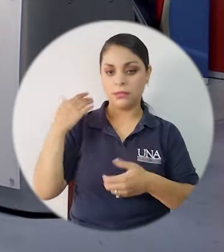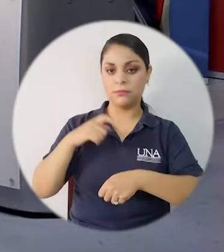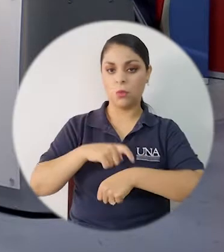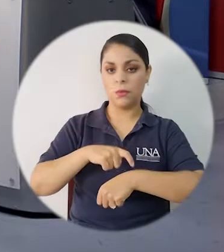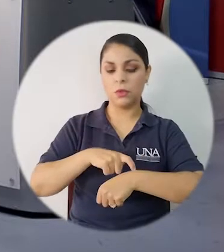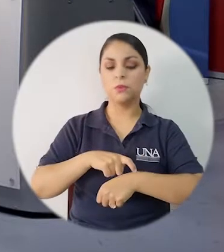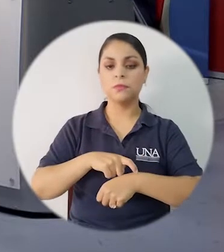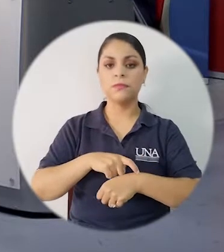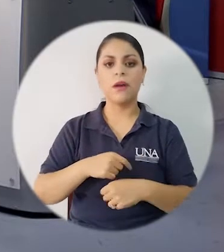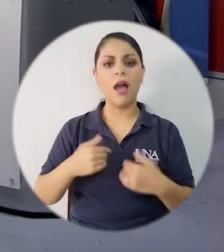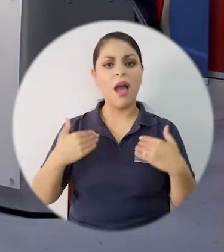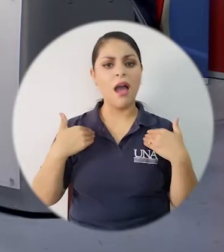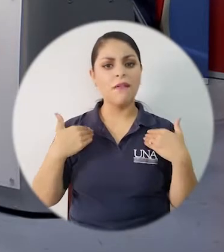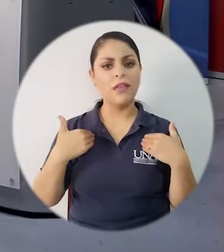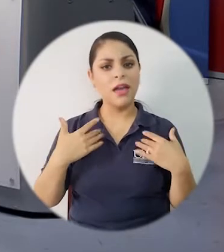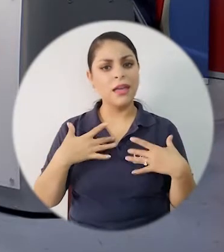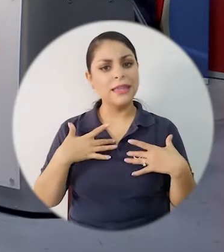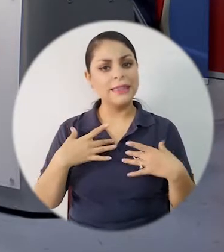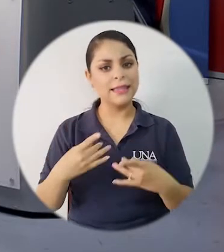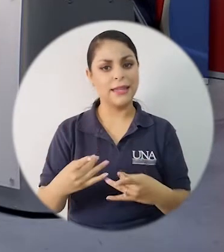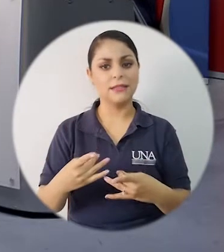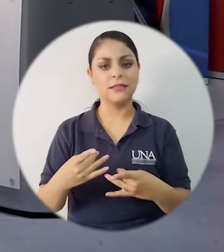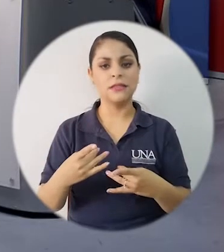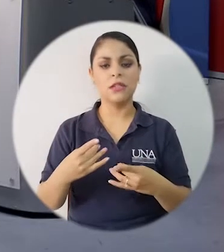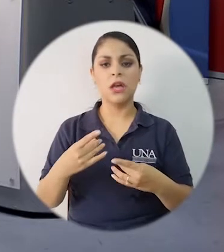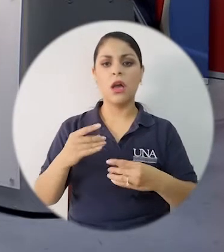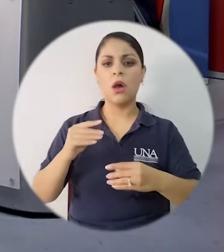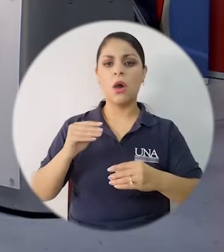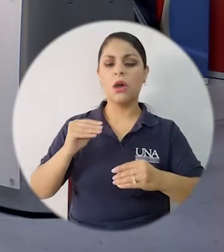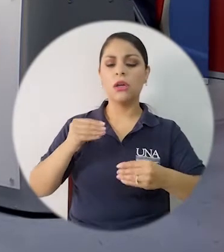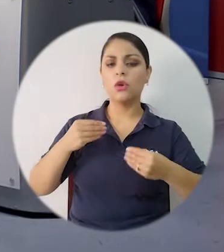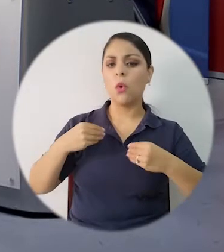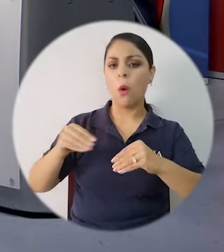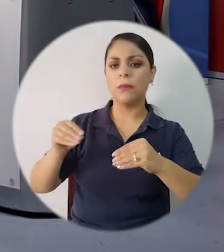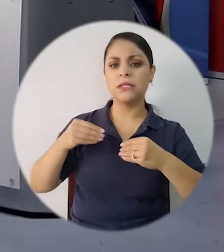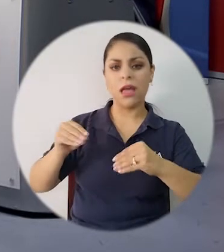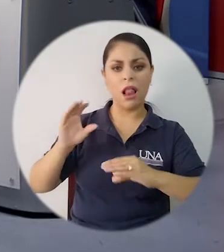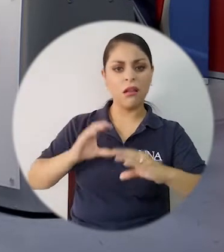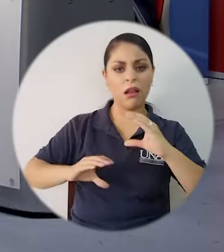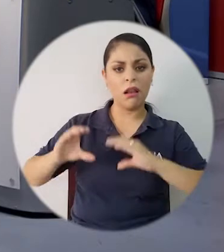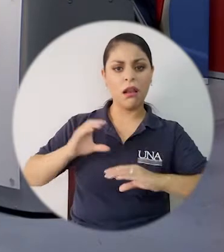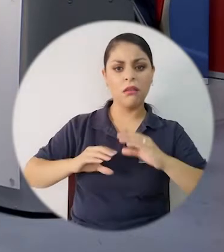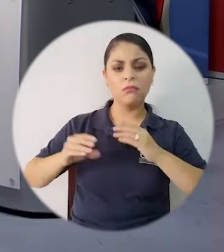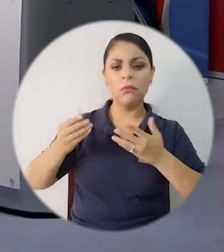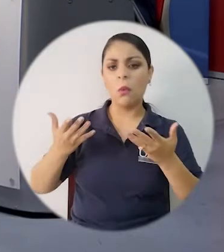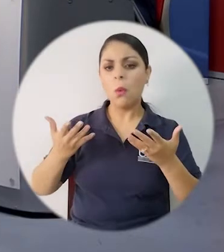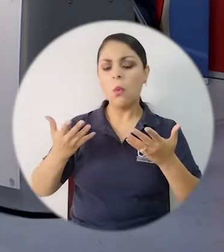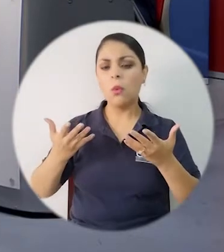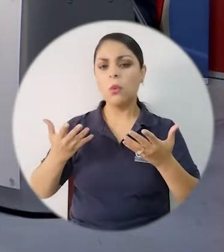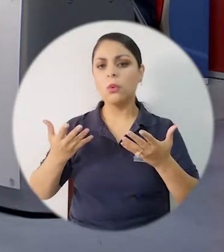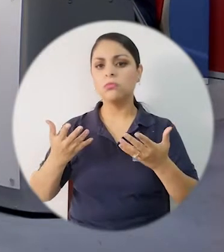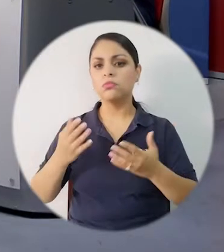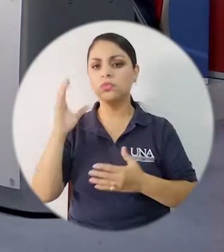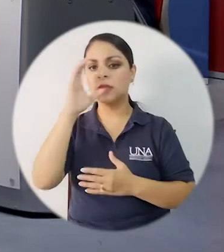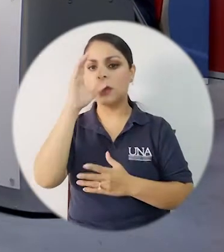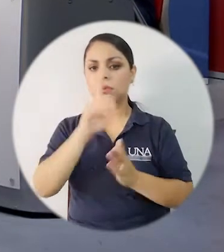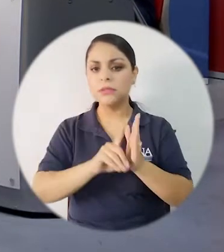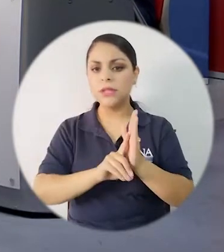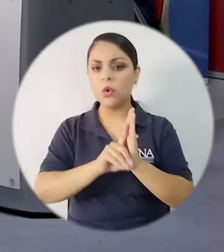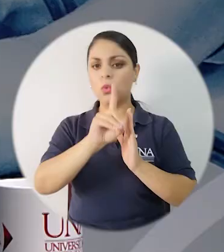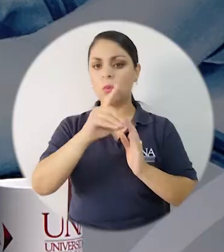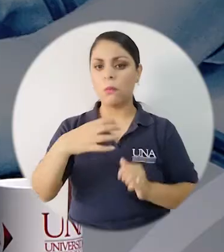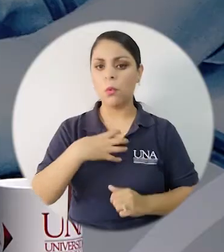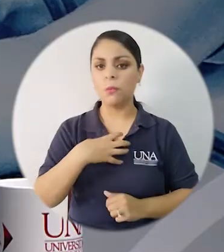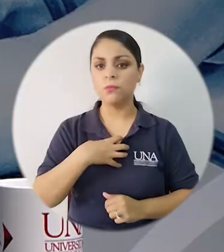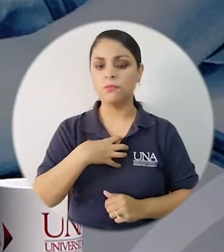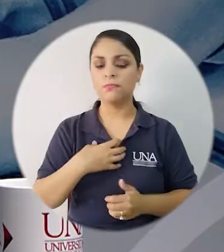momento, ¿había un interés de tipo comercial o de buscar un desarrollo autóctono? Sí,